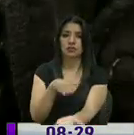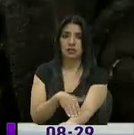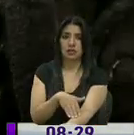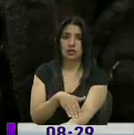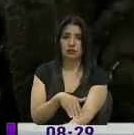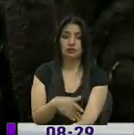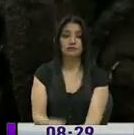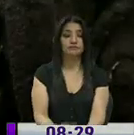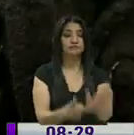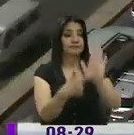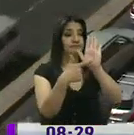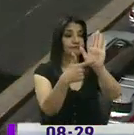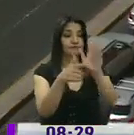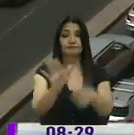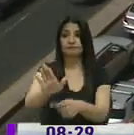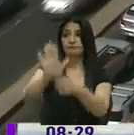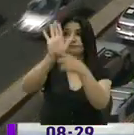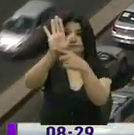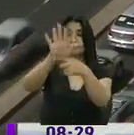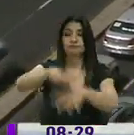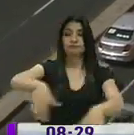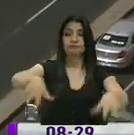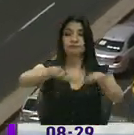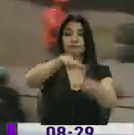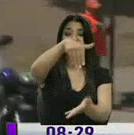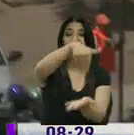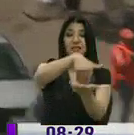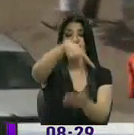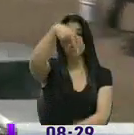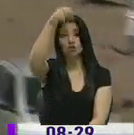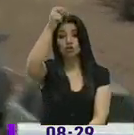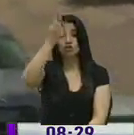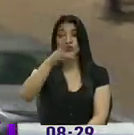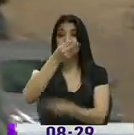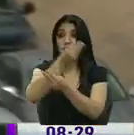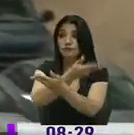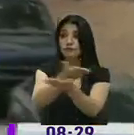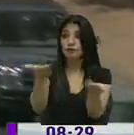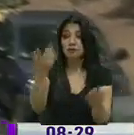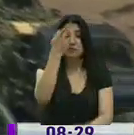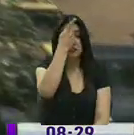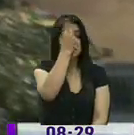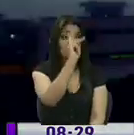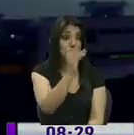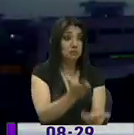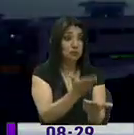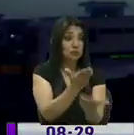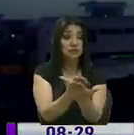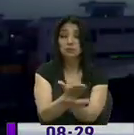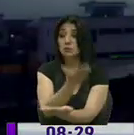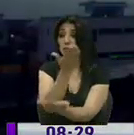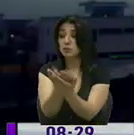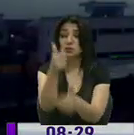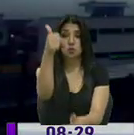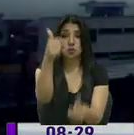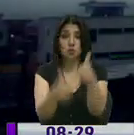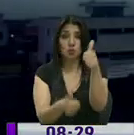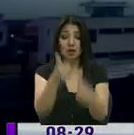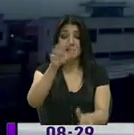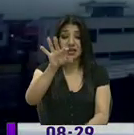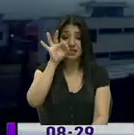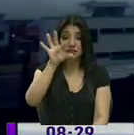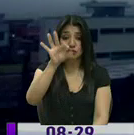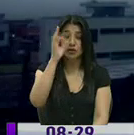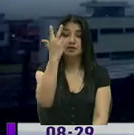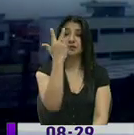expondrán a la ciudadanía en el centro norte y sur para que se informe y se pronuncie sobre las propuestas posteriormente se escogerá sólo a